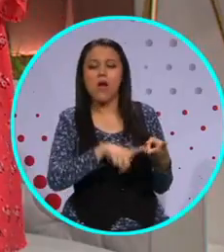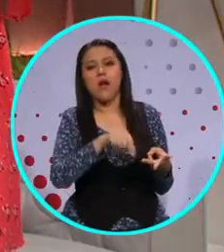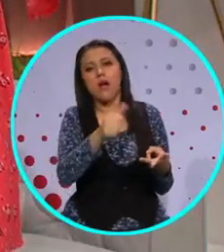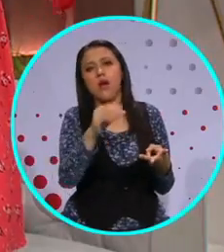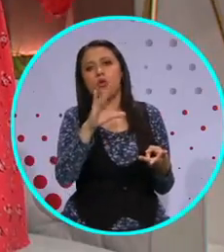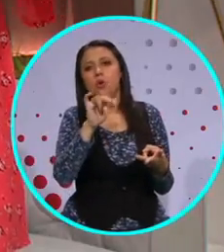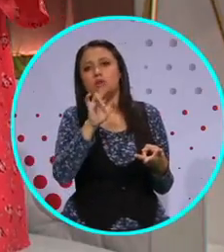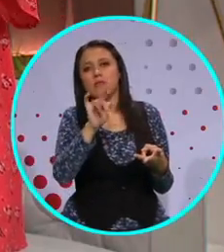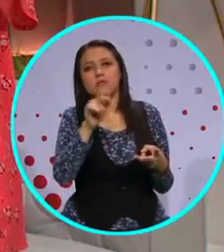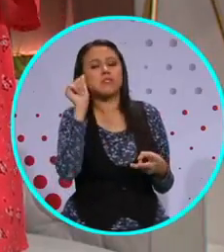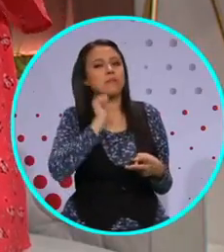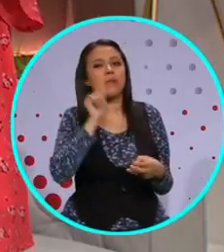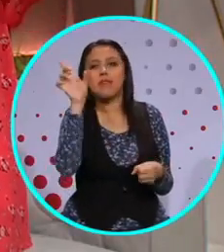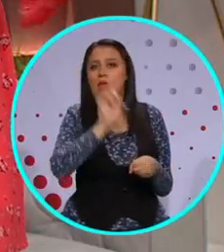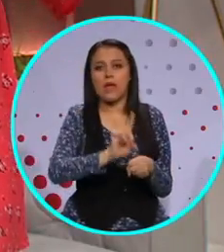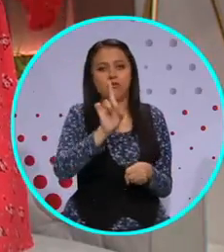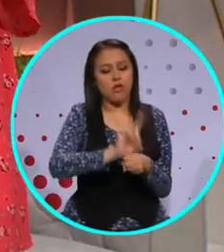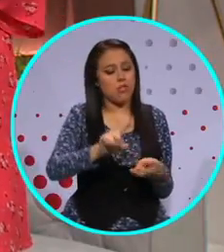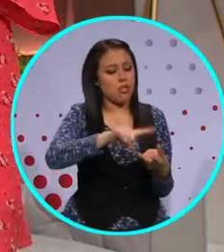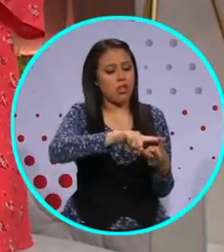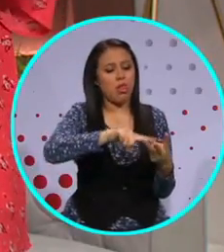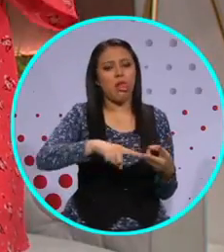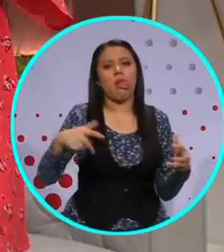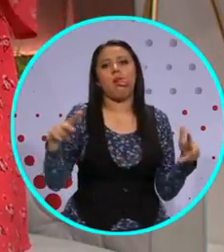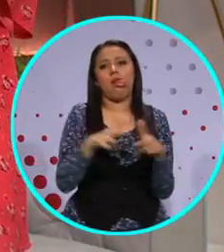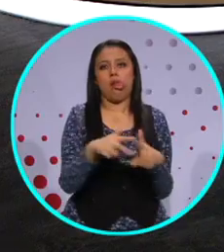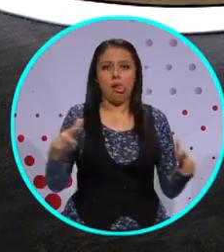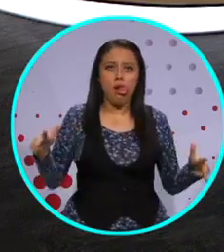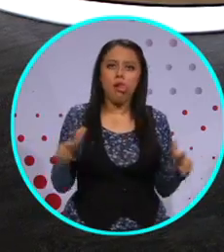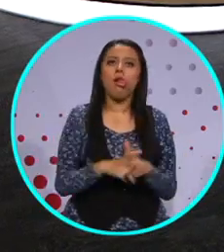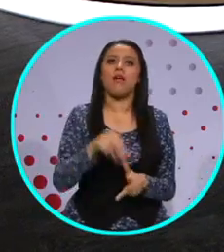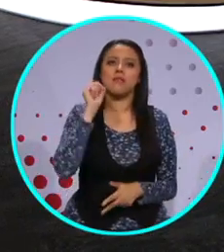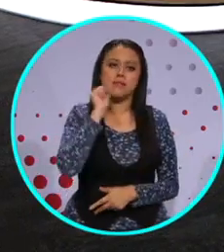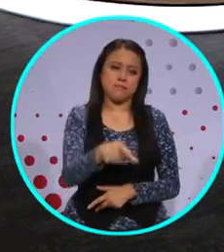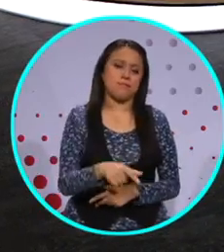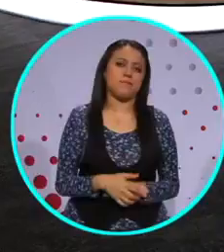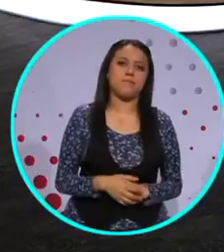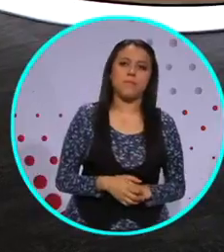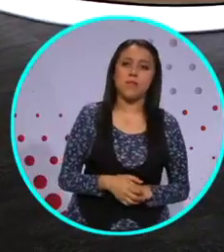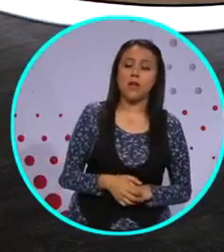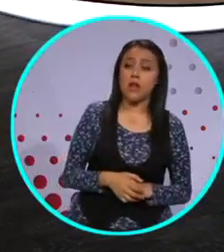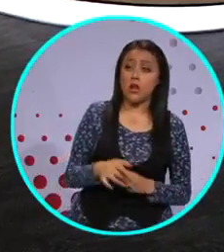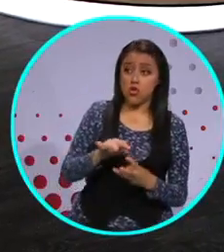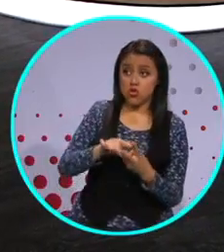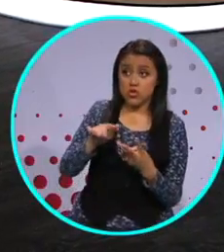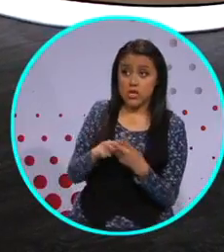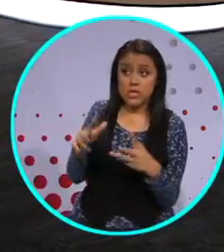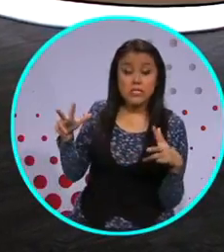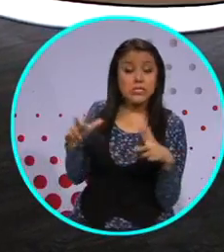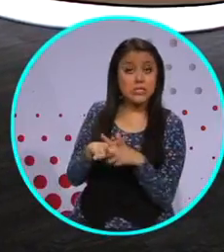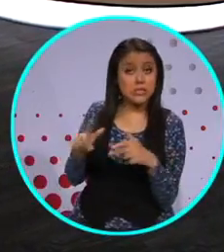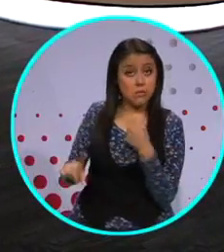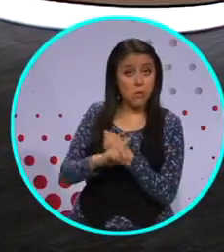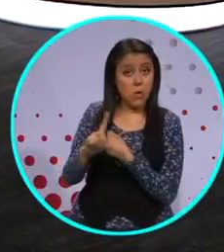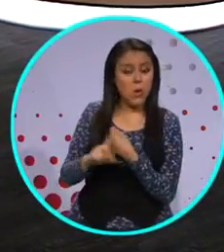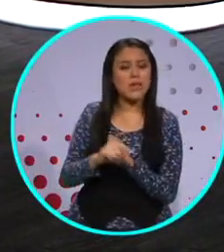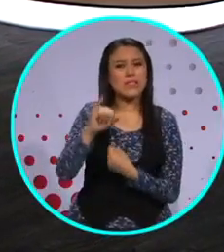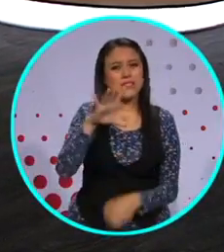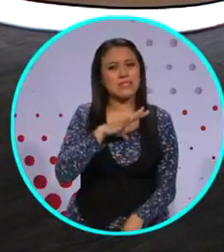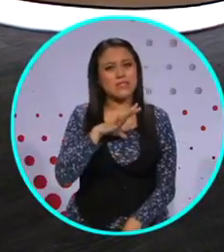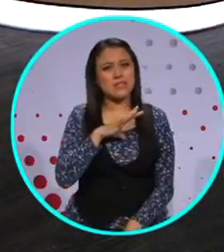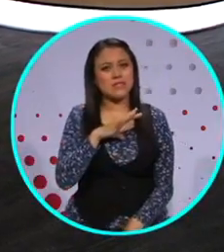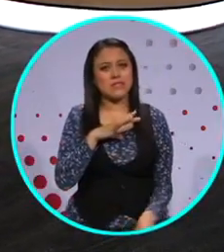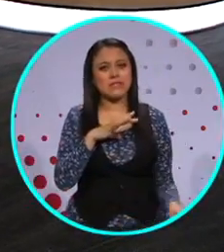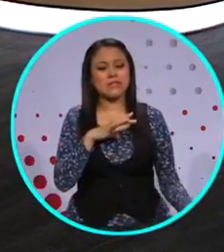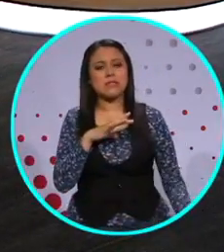circo es la noticia de a diario siempre ellos tres están dando la noticia se dan entre los tres no hay alianza entre ninguno de ellos dos más que nada entre